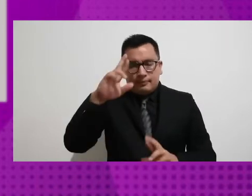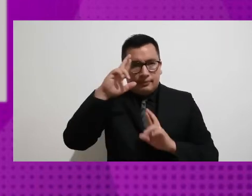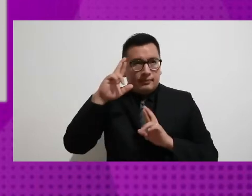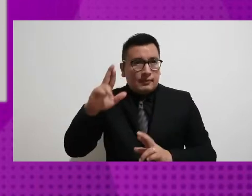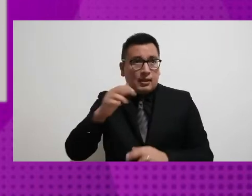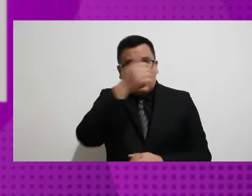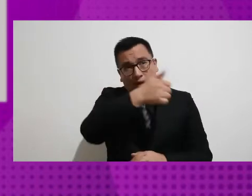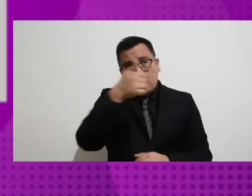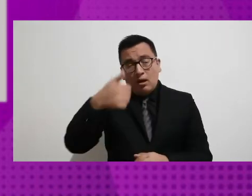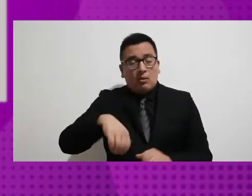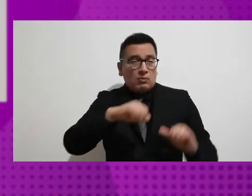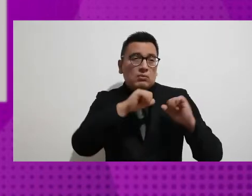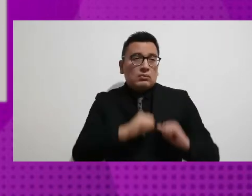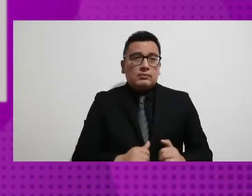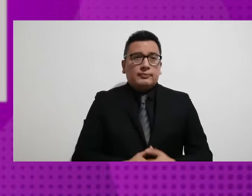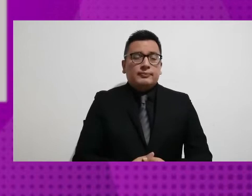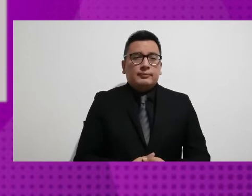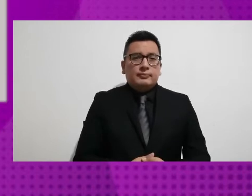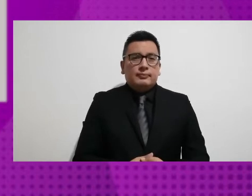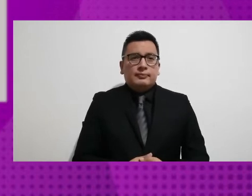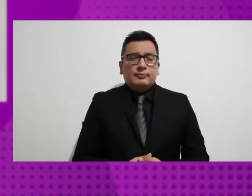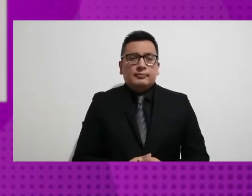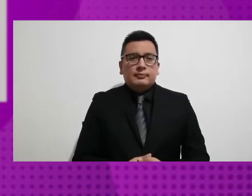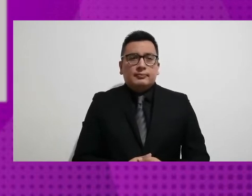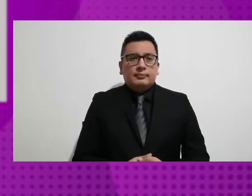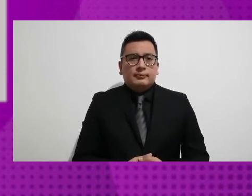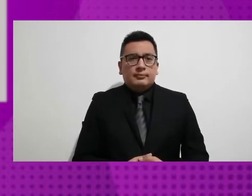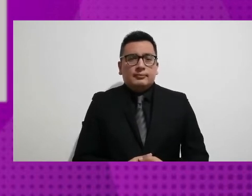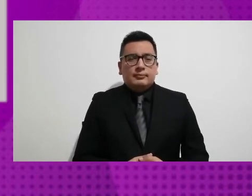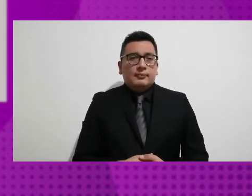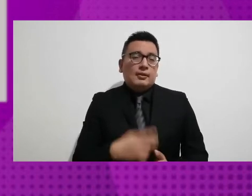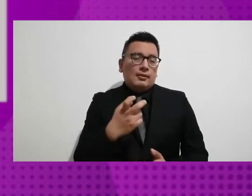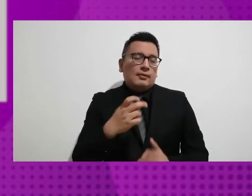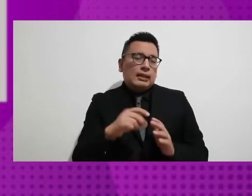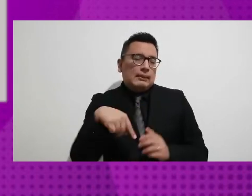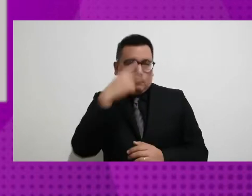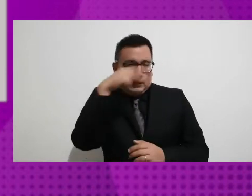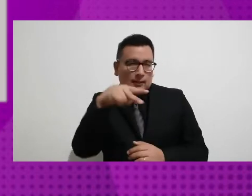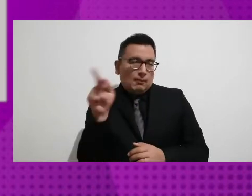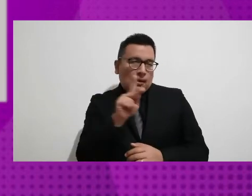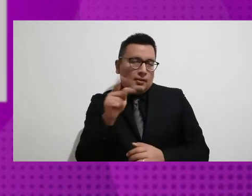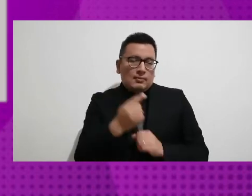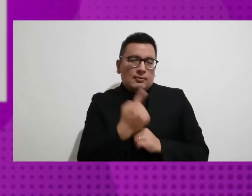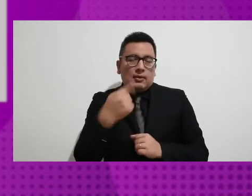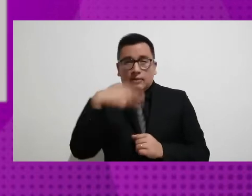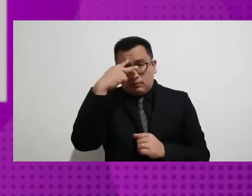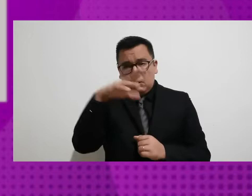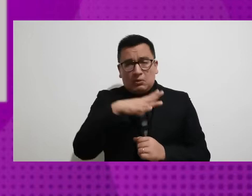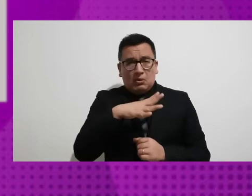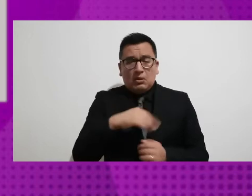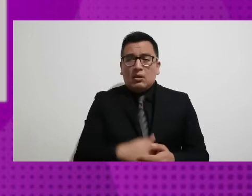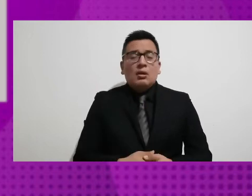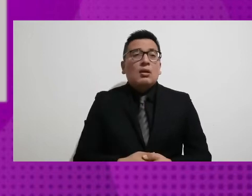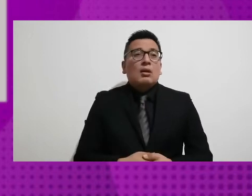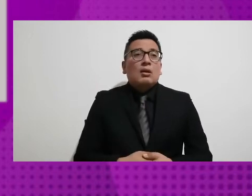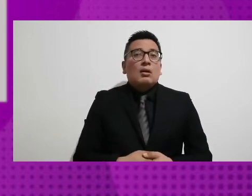en el respeto de la autonomía de cada uno de los órdenes de gobierno que colaboran. Un ejemplo es México, al